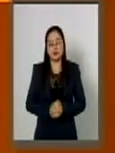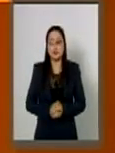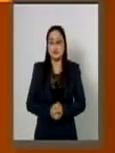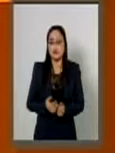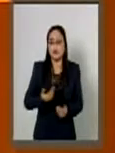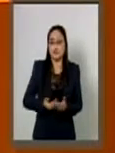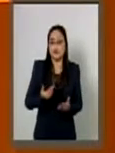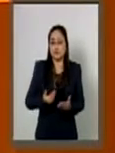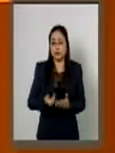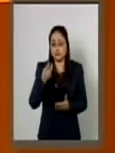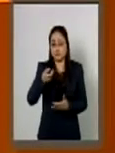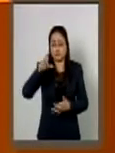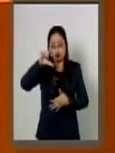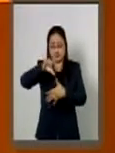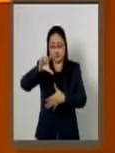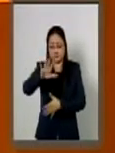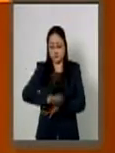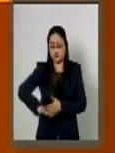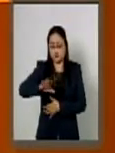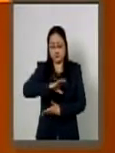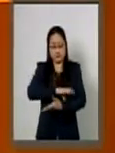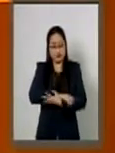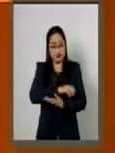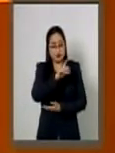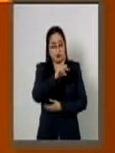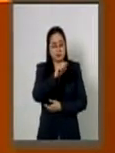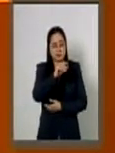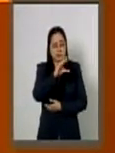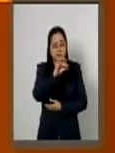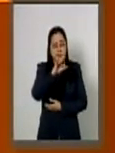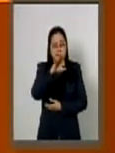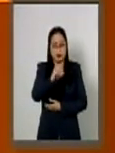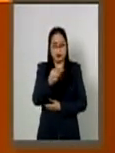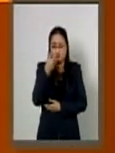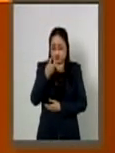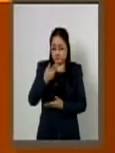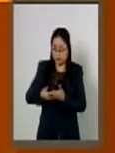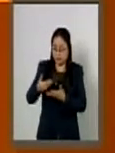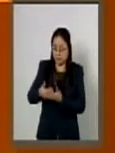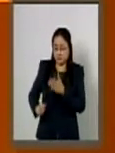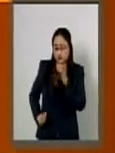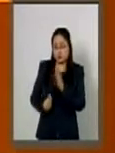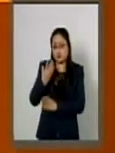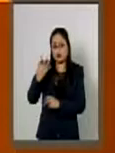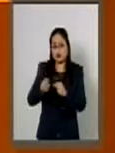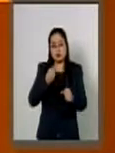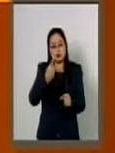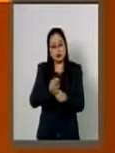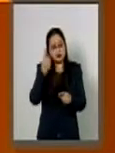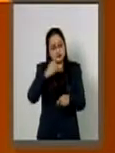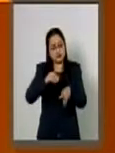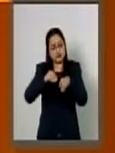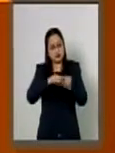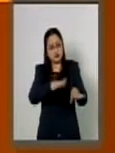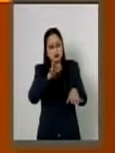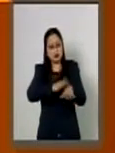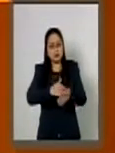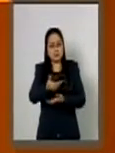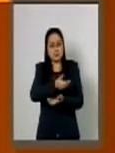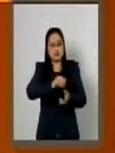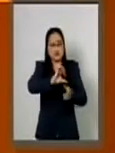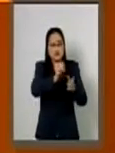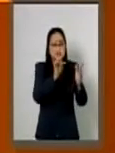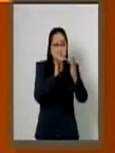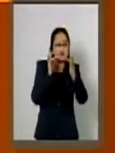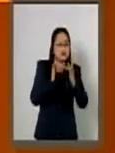este escenario de la Alianza del Pacífico se vuelve una verdadera opción para diversificar nuestro comercio